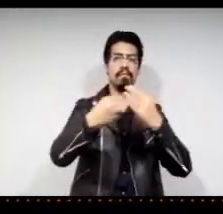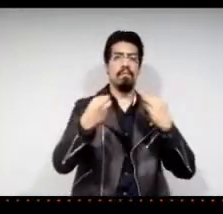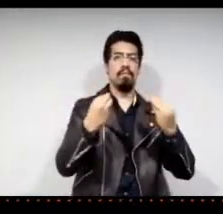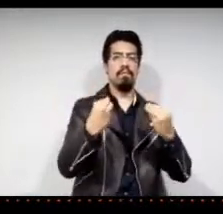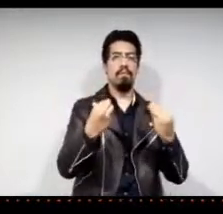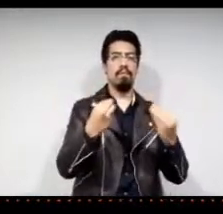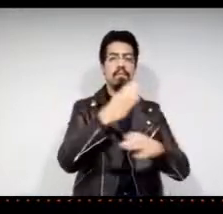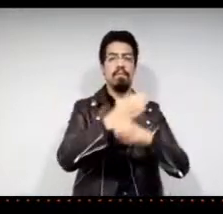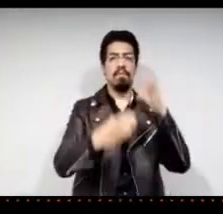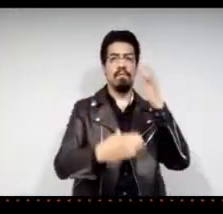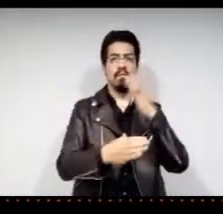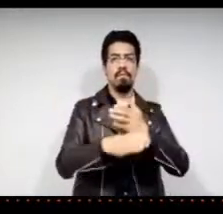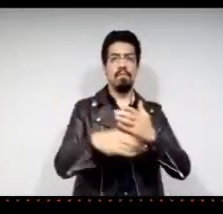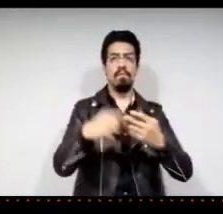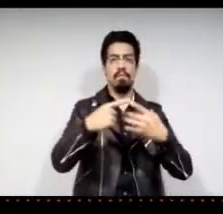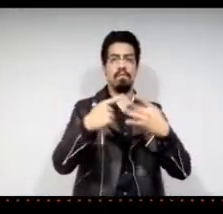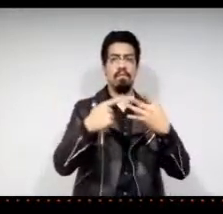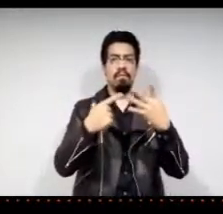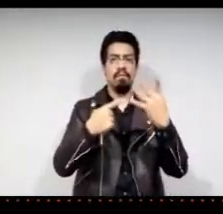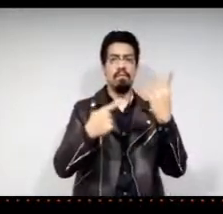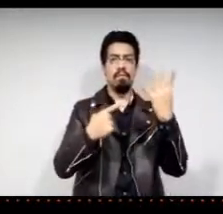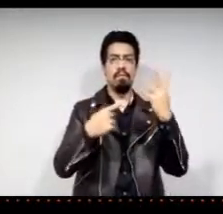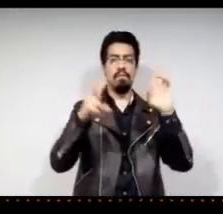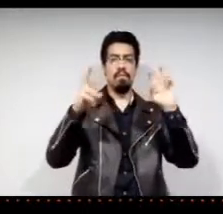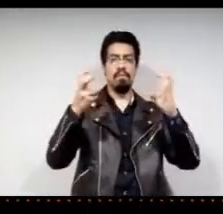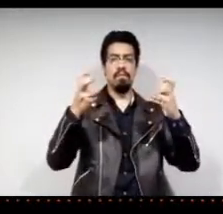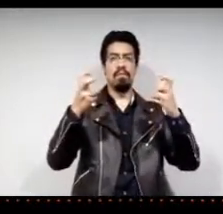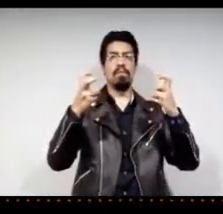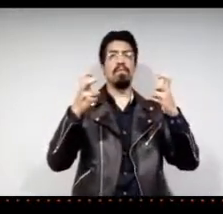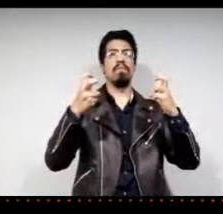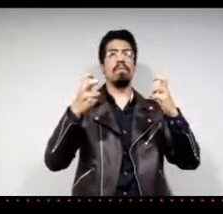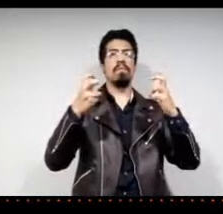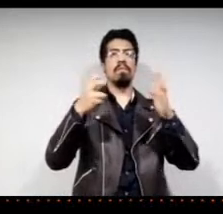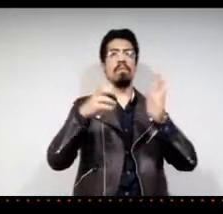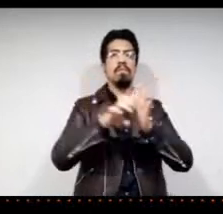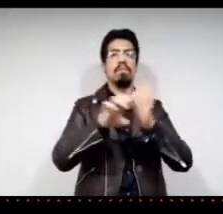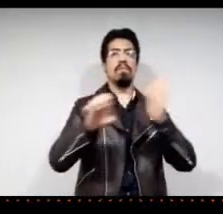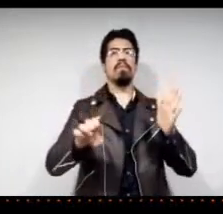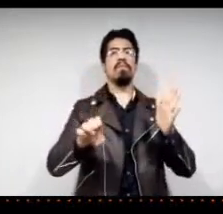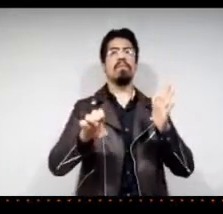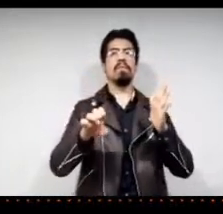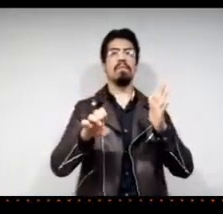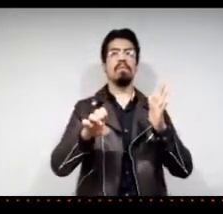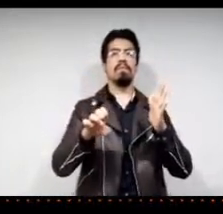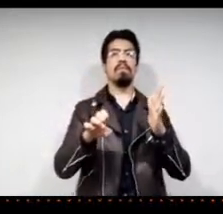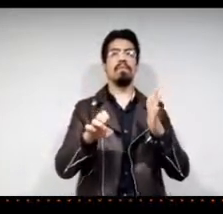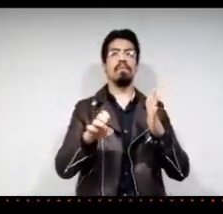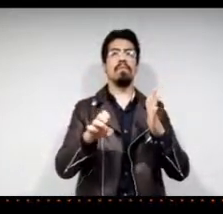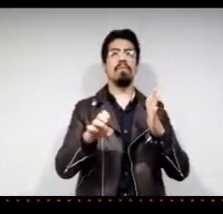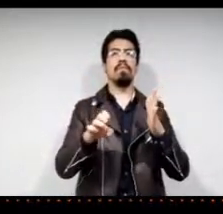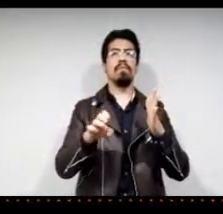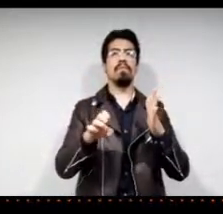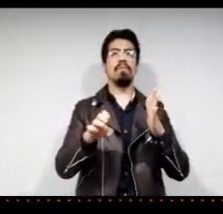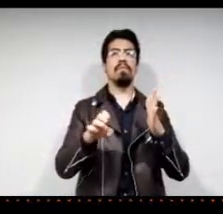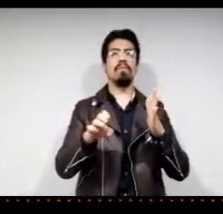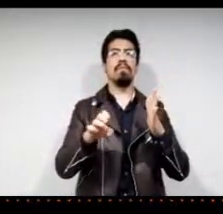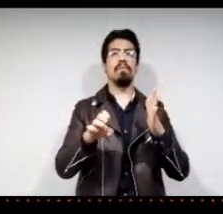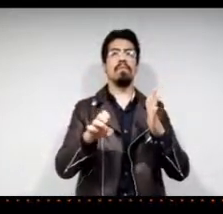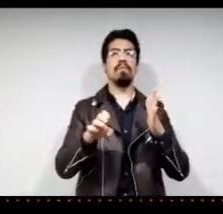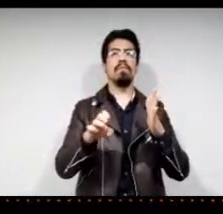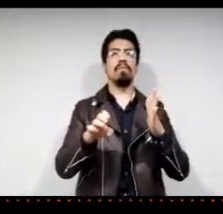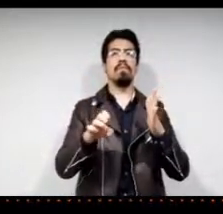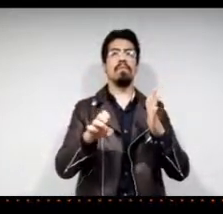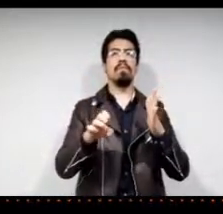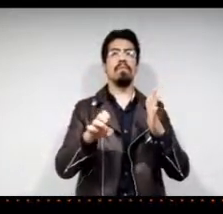tienen que ver también con la debilitación de las resistencias. Hoy nos dimos cuenta que ante este